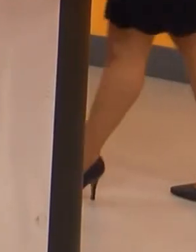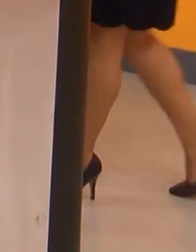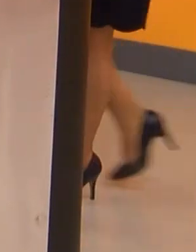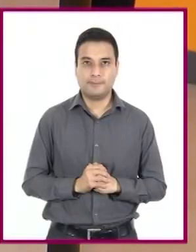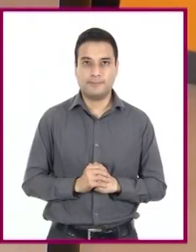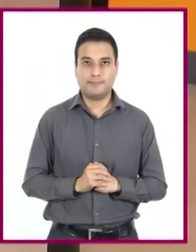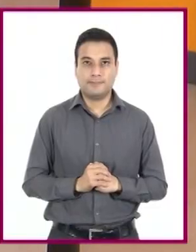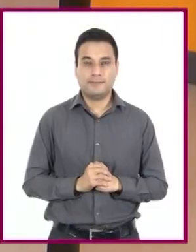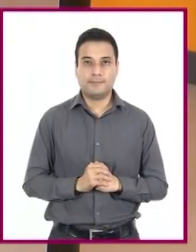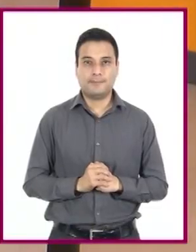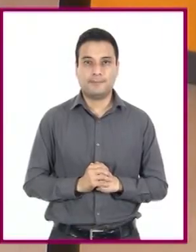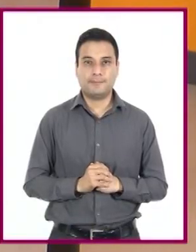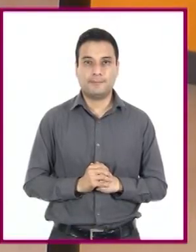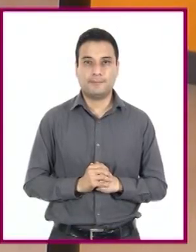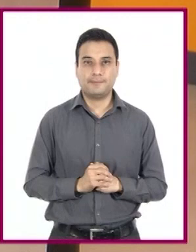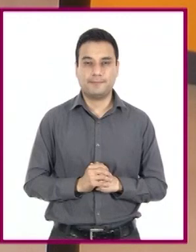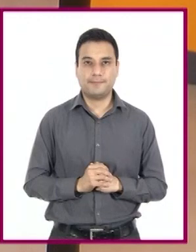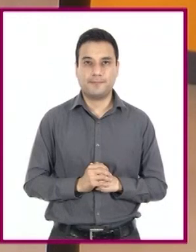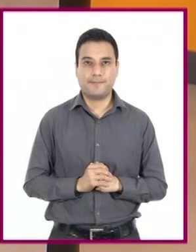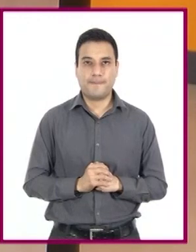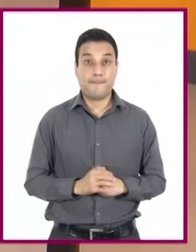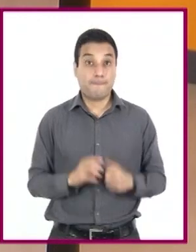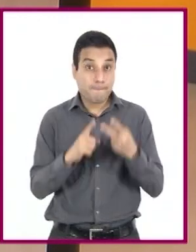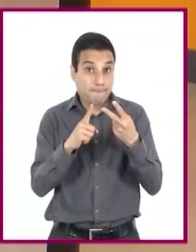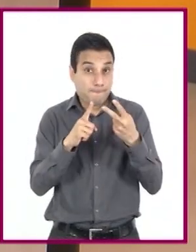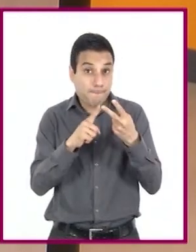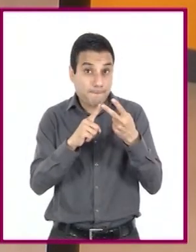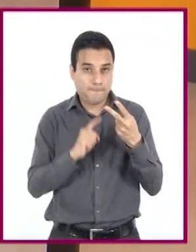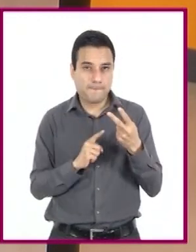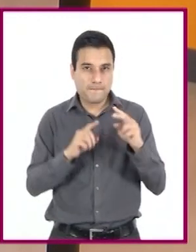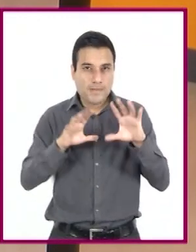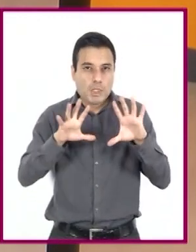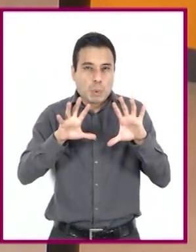En el caso del retículo endoplásmico rugoso,